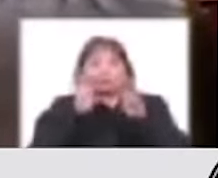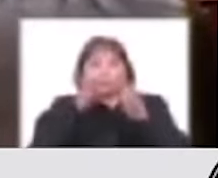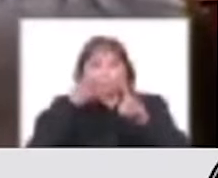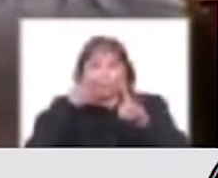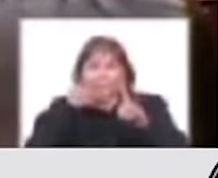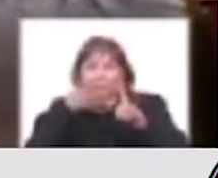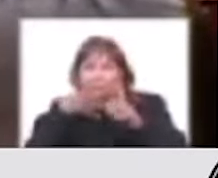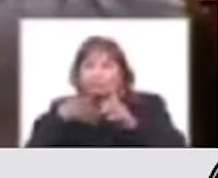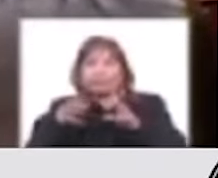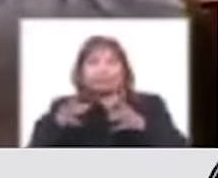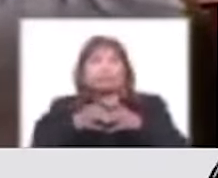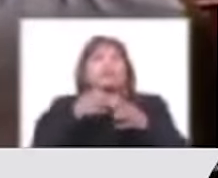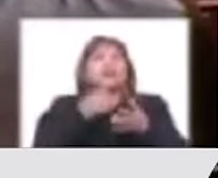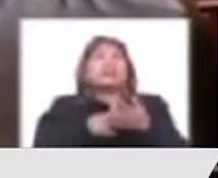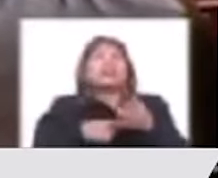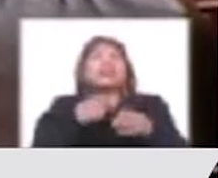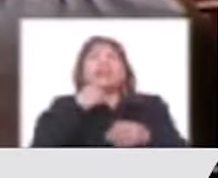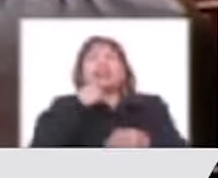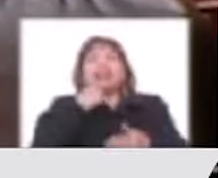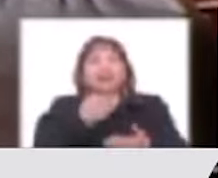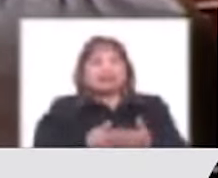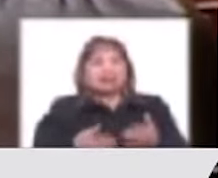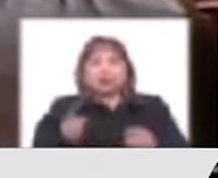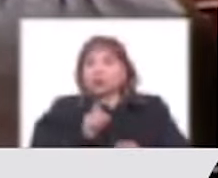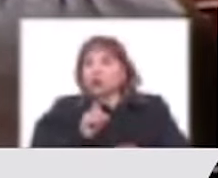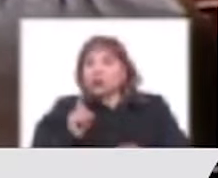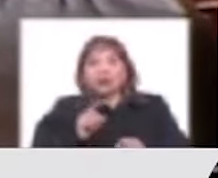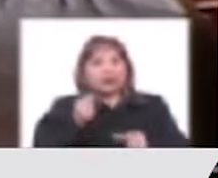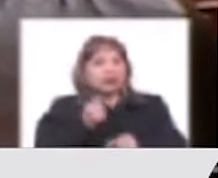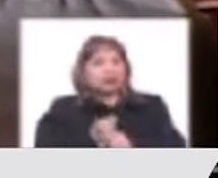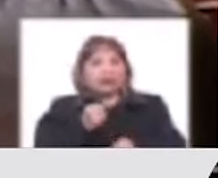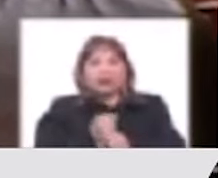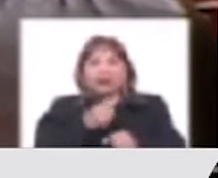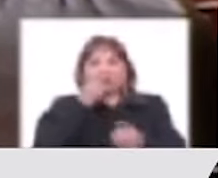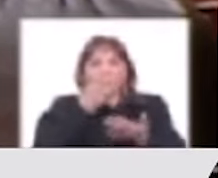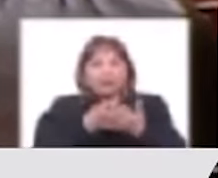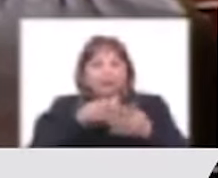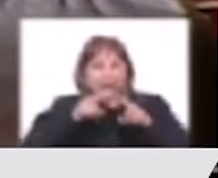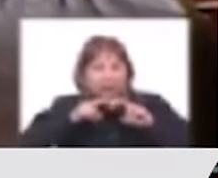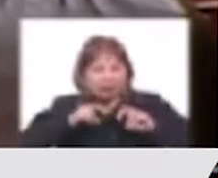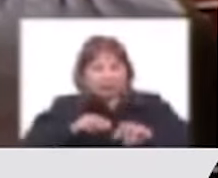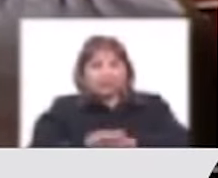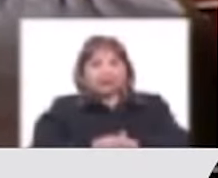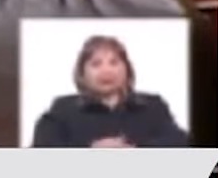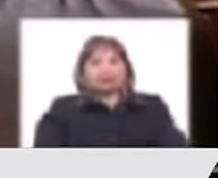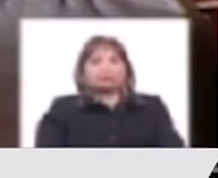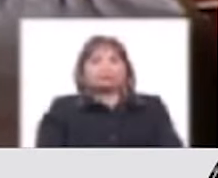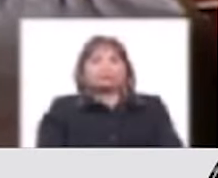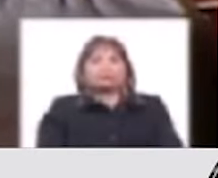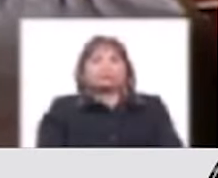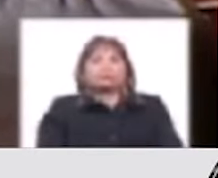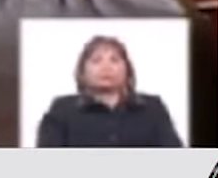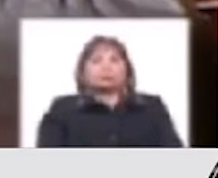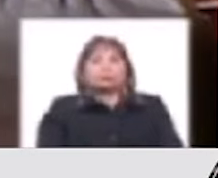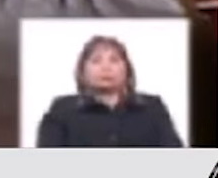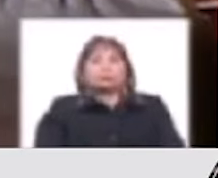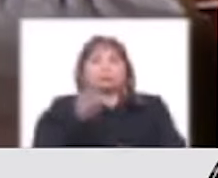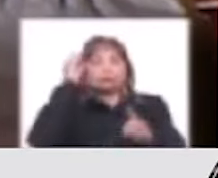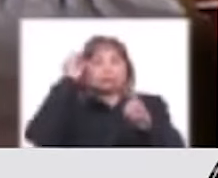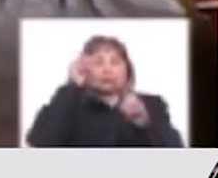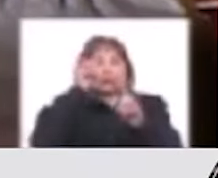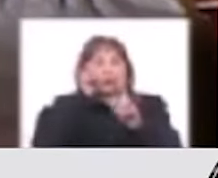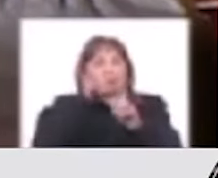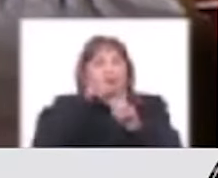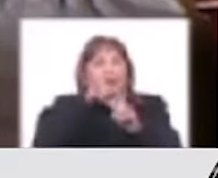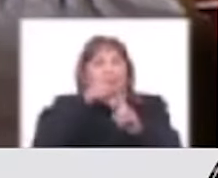es conjunto. ¿Qué cosa es lo que no está funcionando en cuanto a la investigación? Si el objetivo